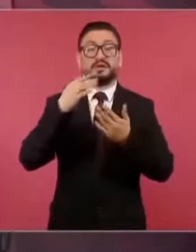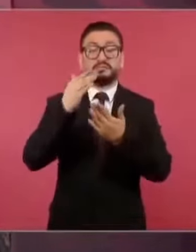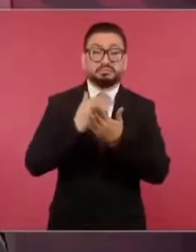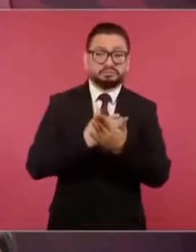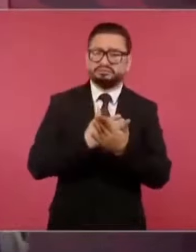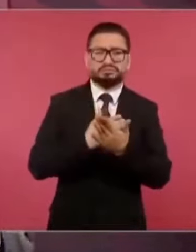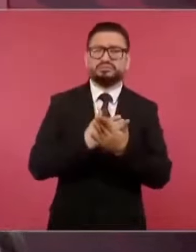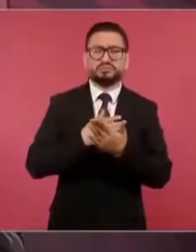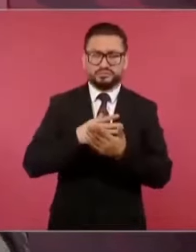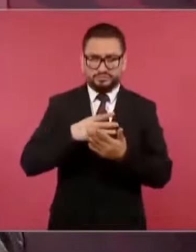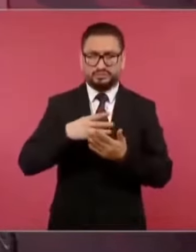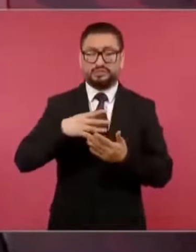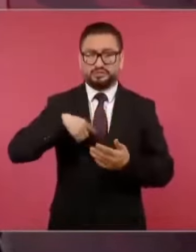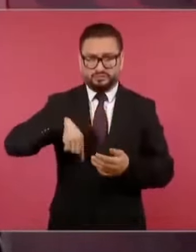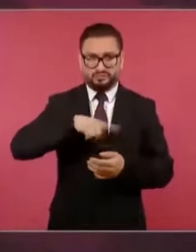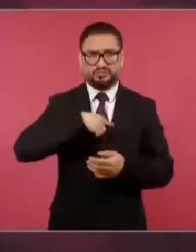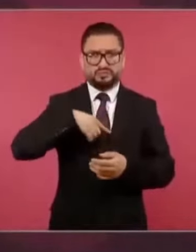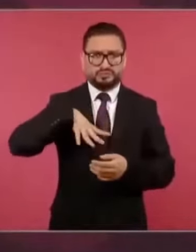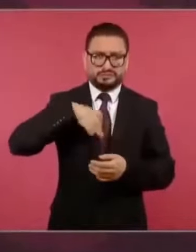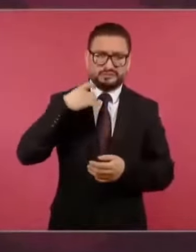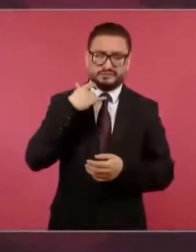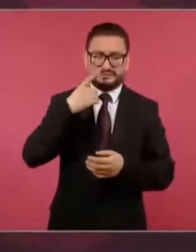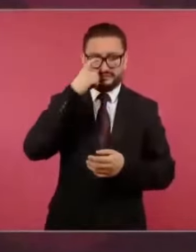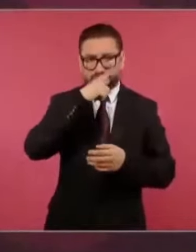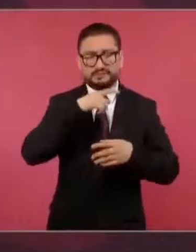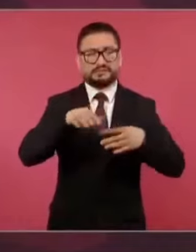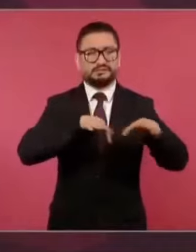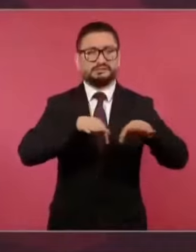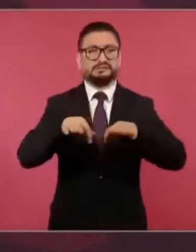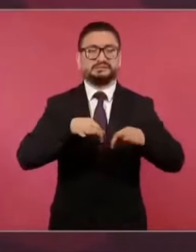Nos cuesta trabajo